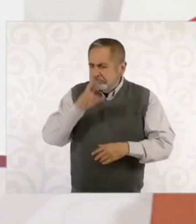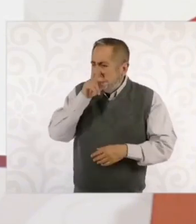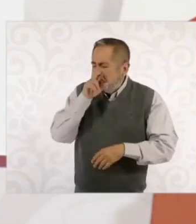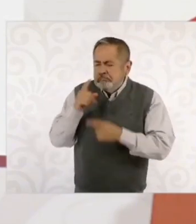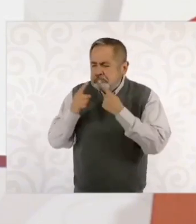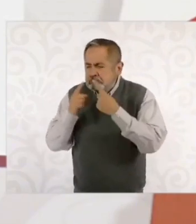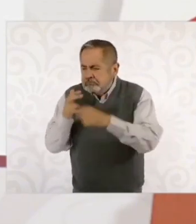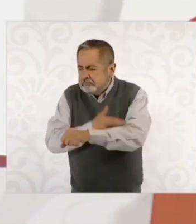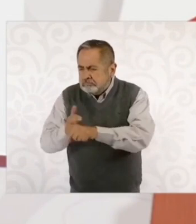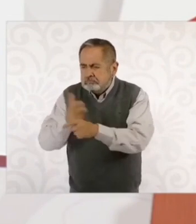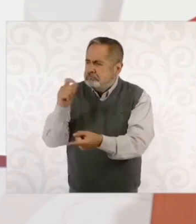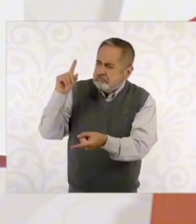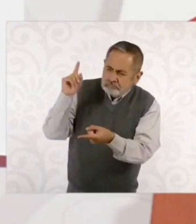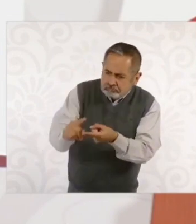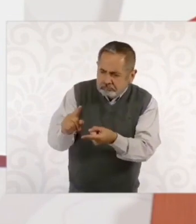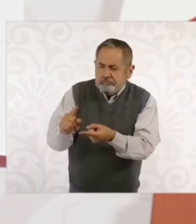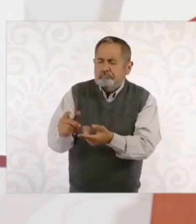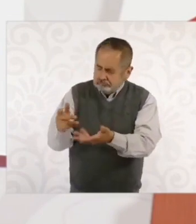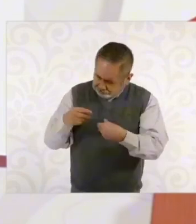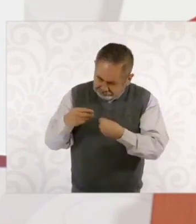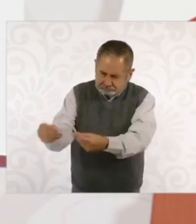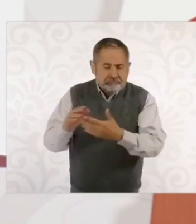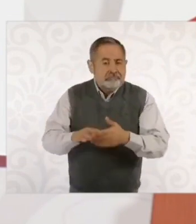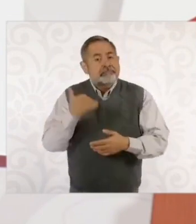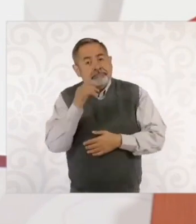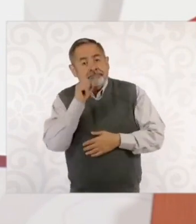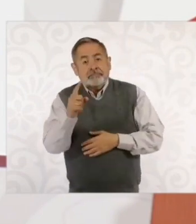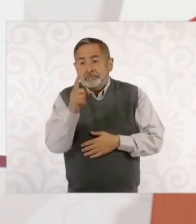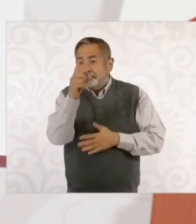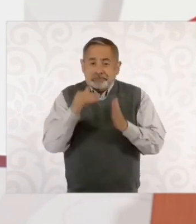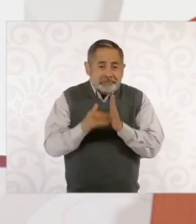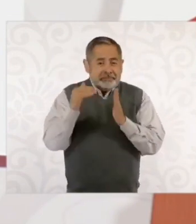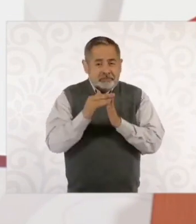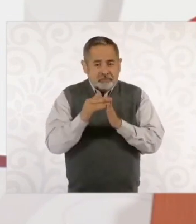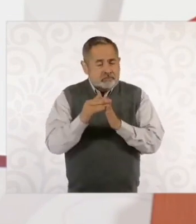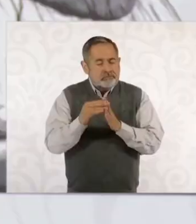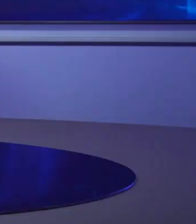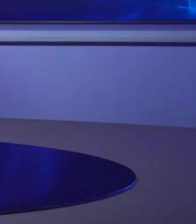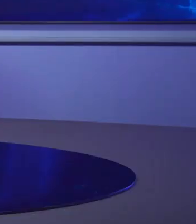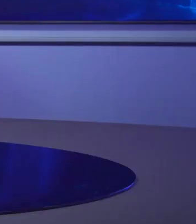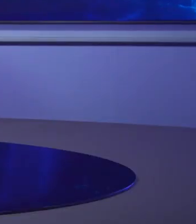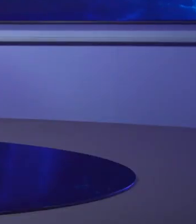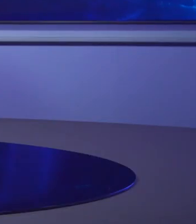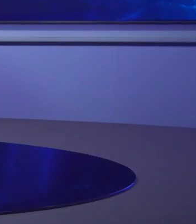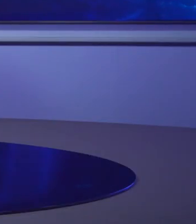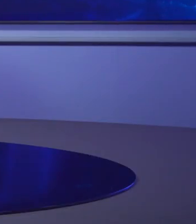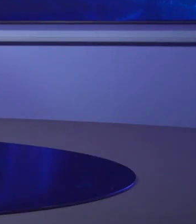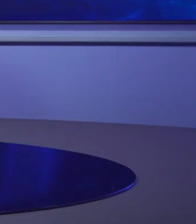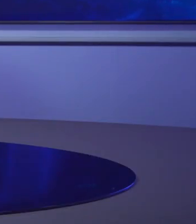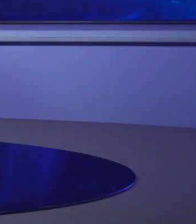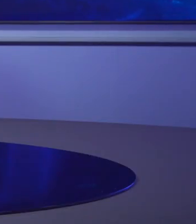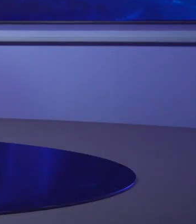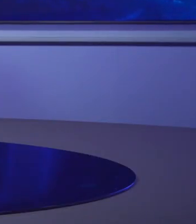1,300,000 viviendas, casi 1,300,000 viviendas nuevas de por lo menos 60 metros cuadrados. Y Alejandro Sbar, titular